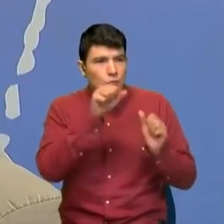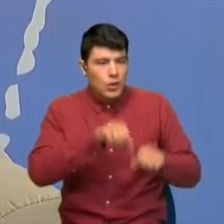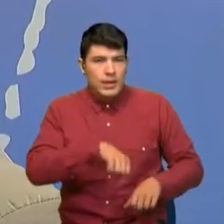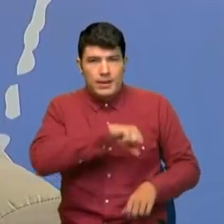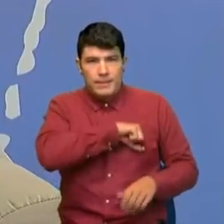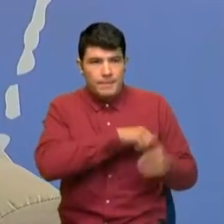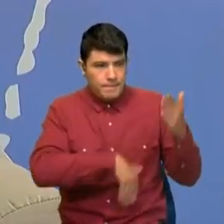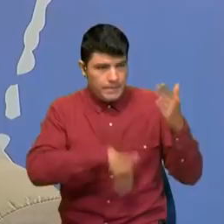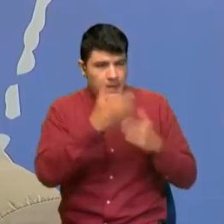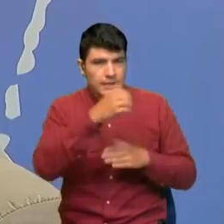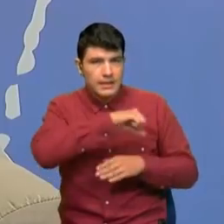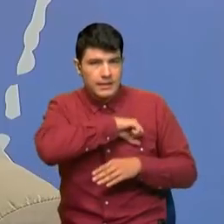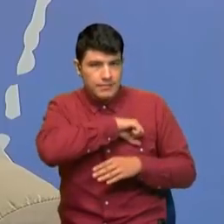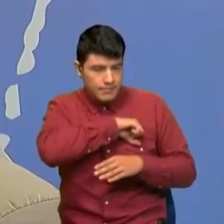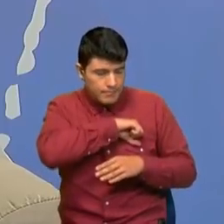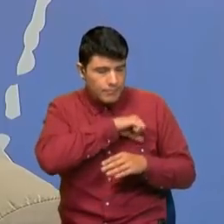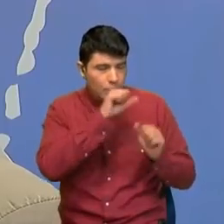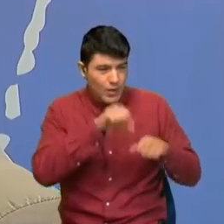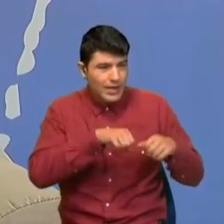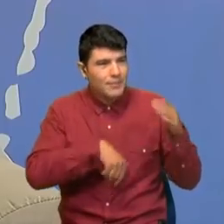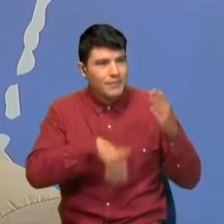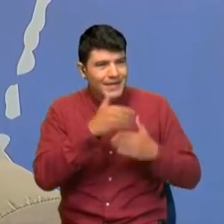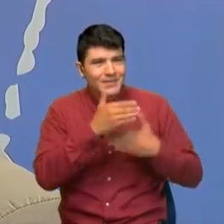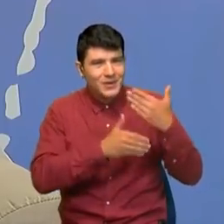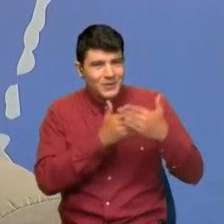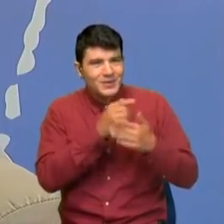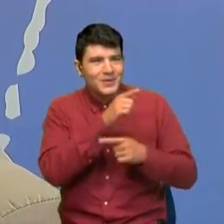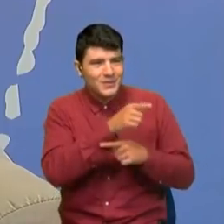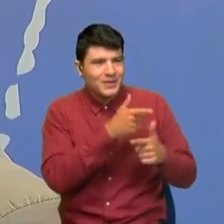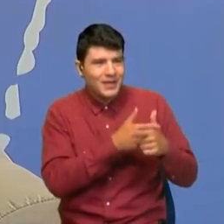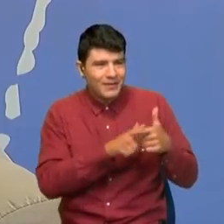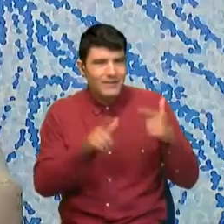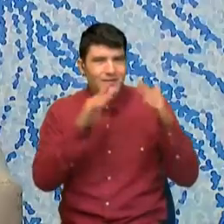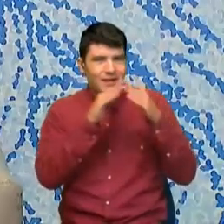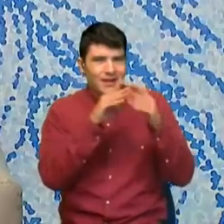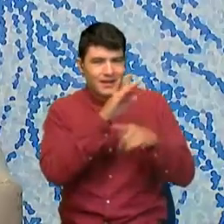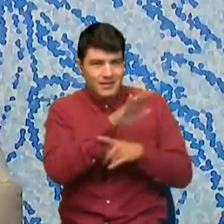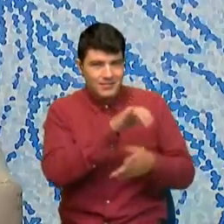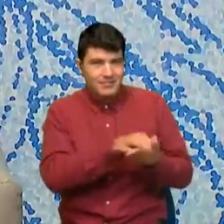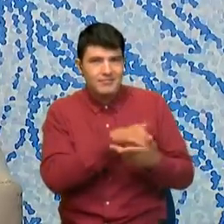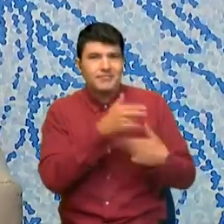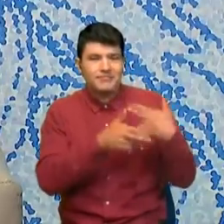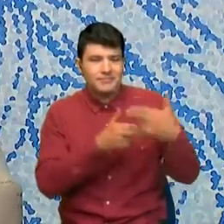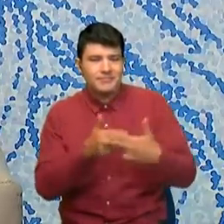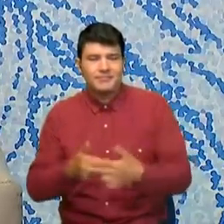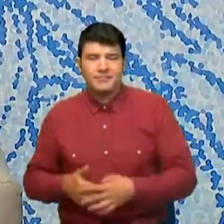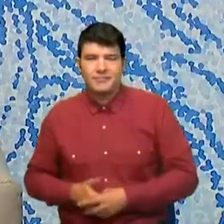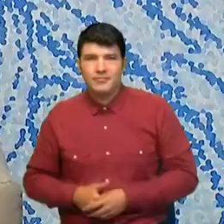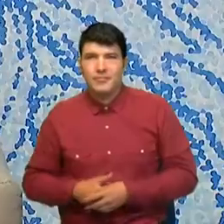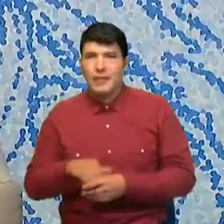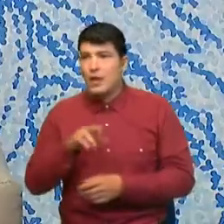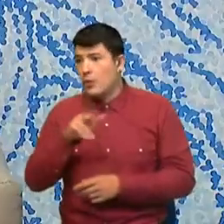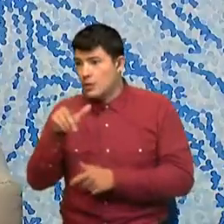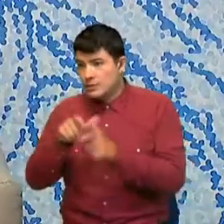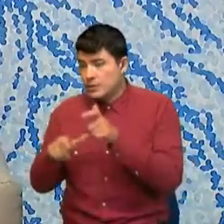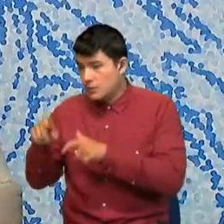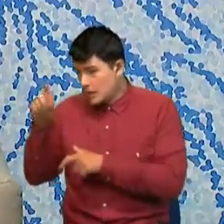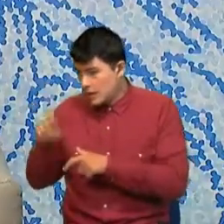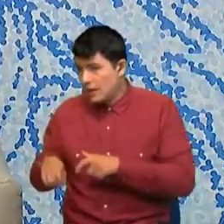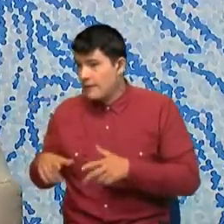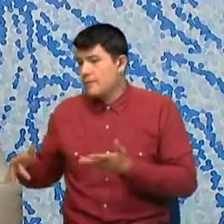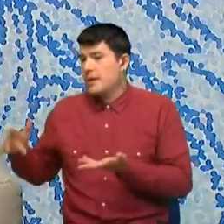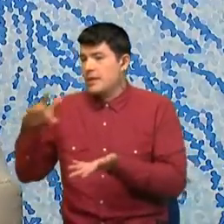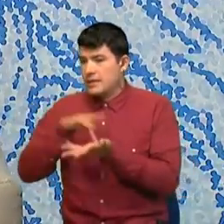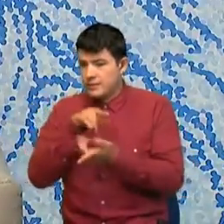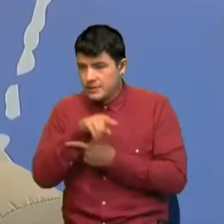probar esa vocación hereditaria con el registro civil de nacimiento, con el puede iniciar el proceso de sucesión. Y los demás tendrán que hacerse parte